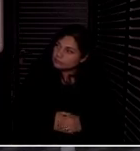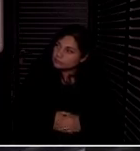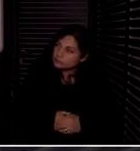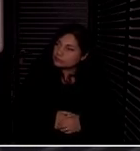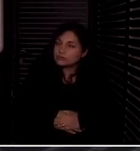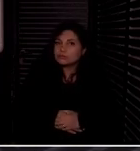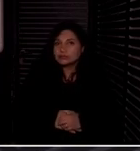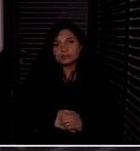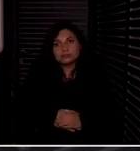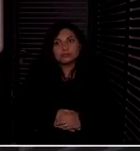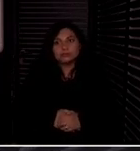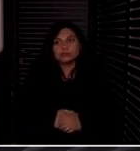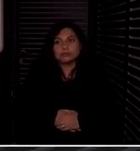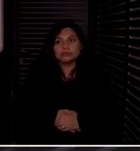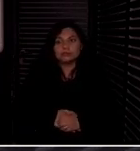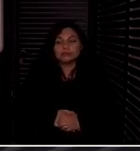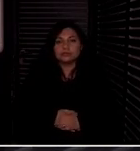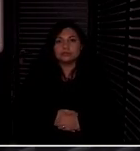¿Este?